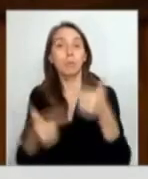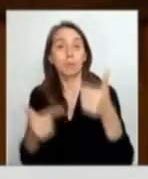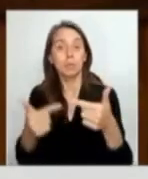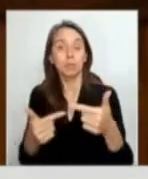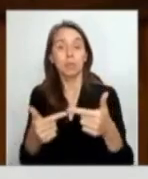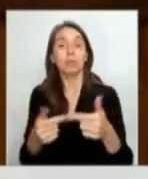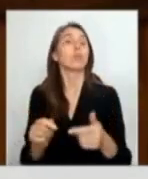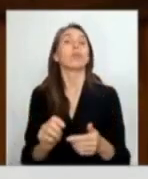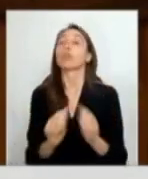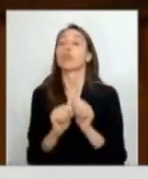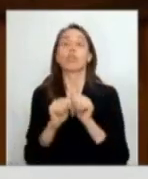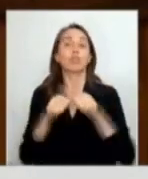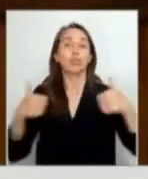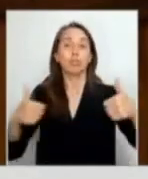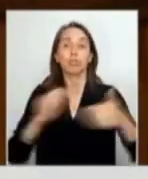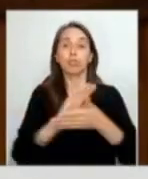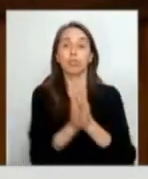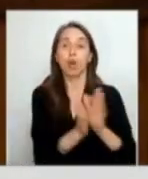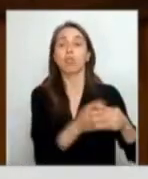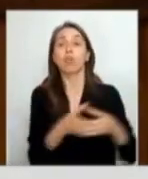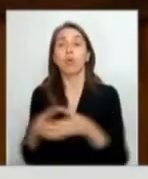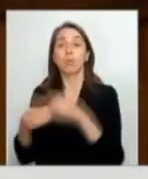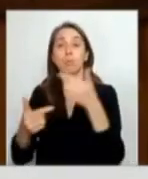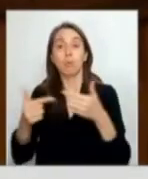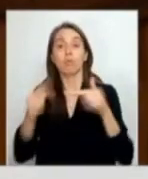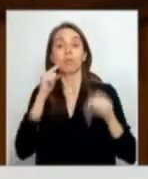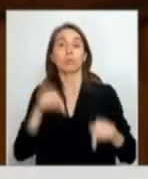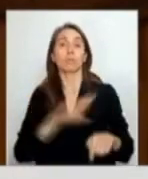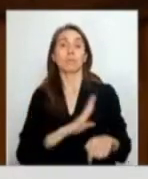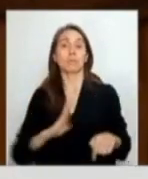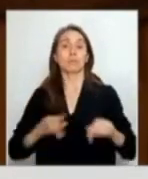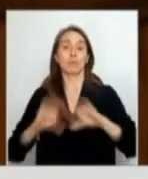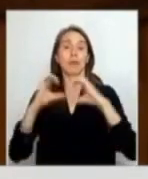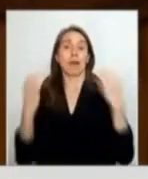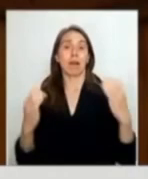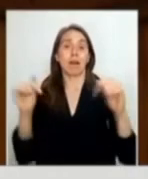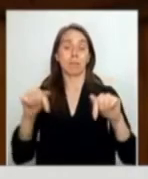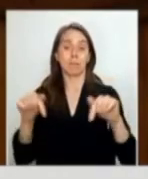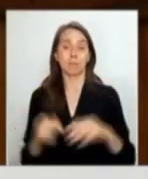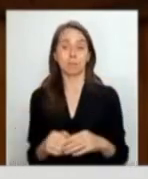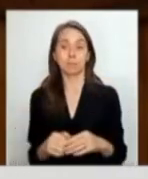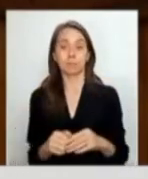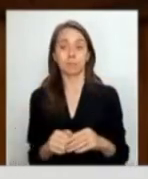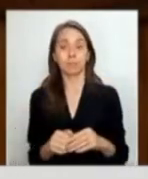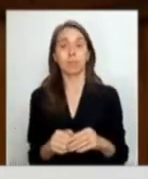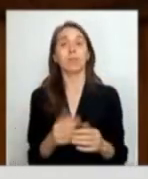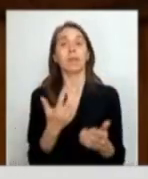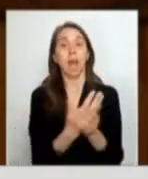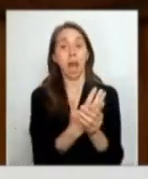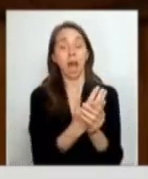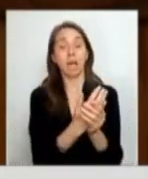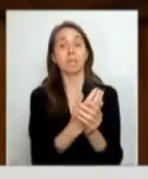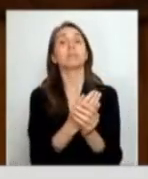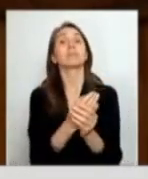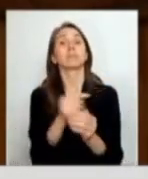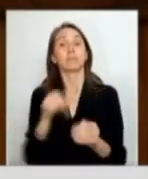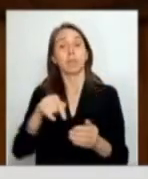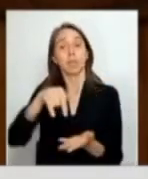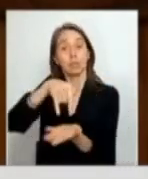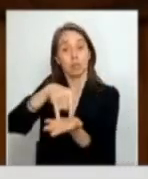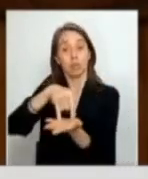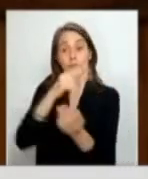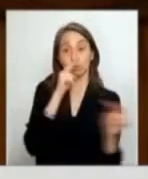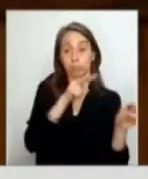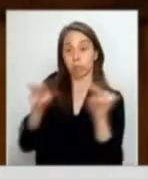los sectores políticos que componen esta Cámara. La diversidad ideológica existente en este Congreso es un hecho